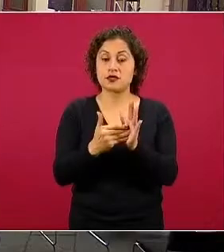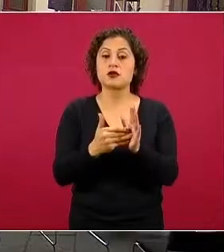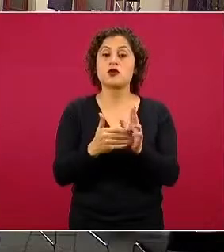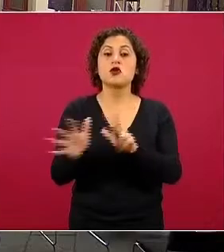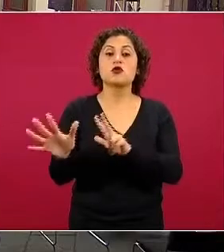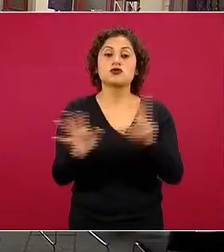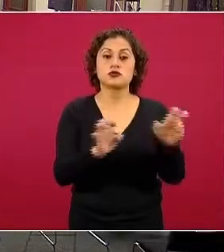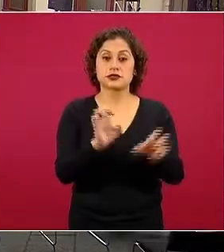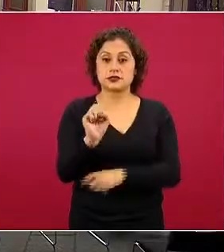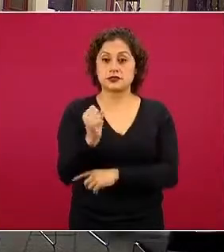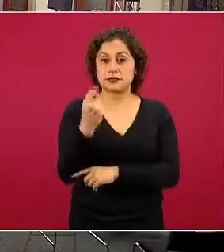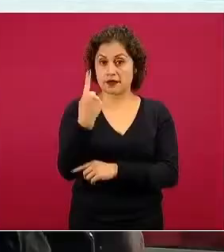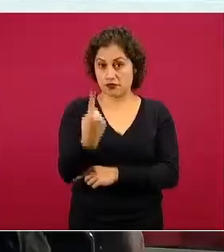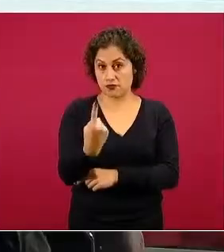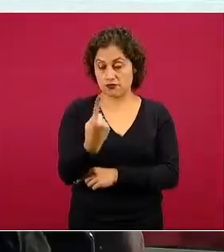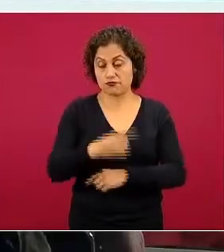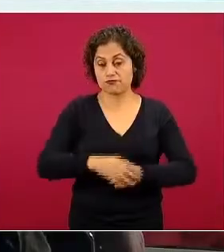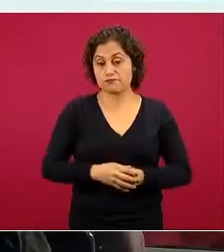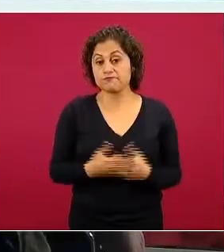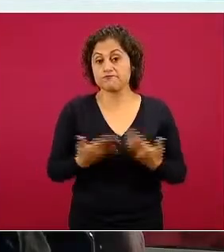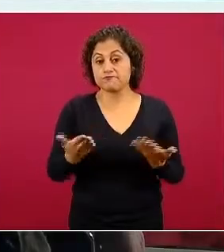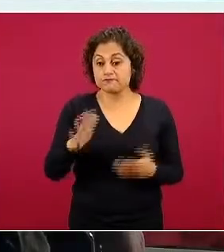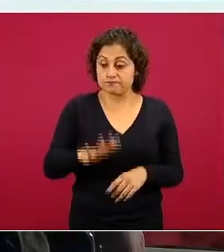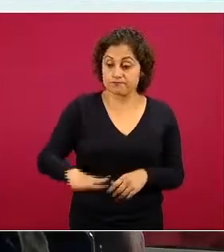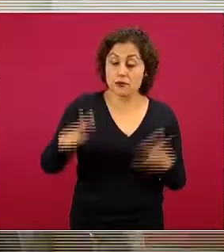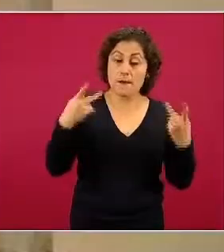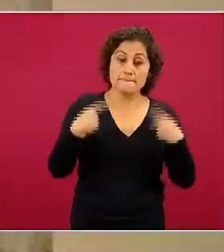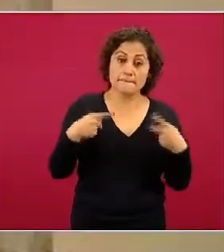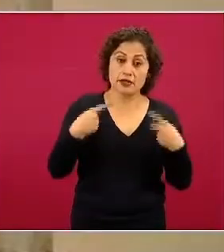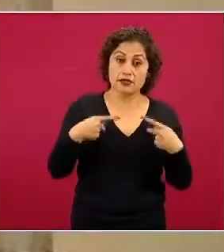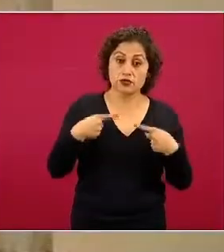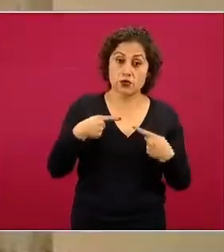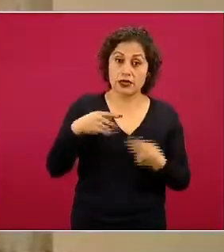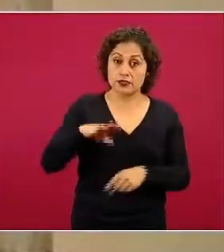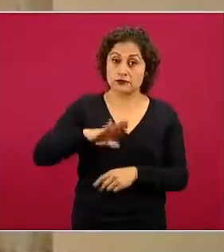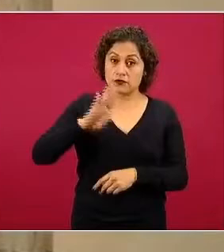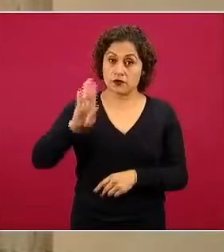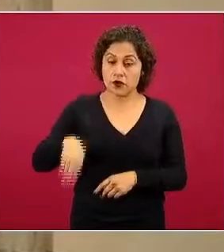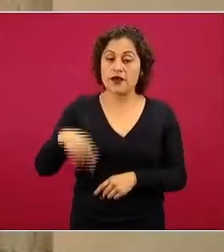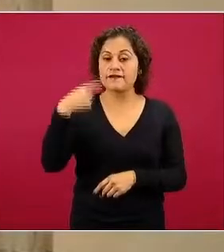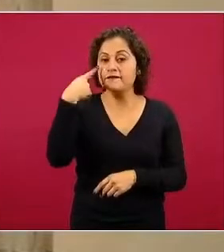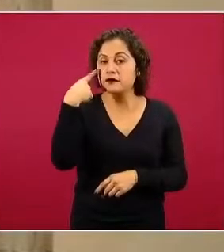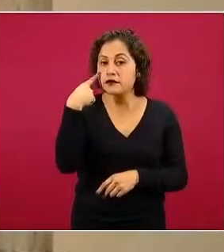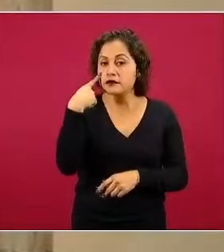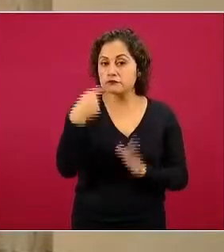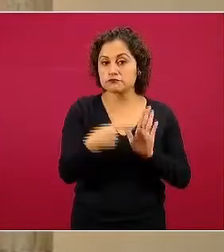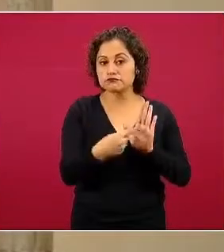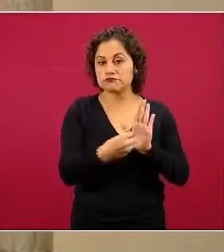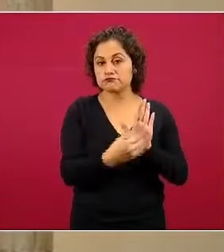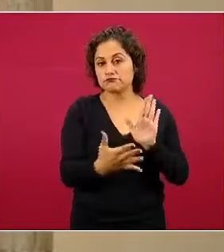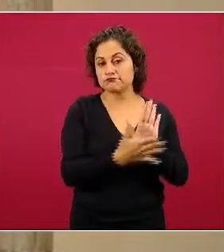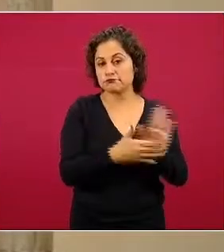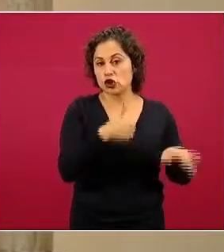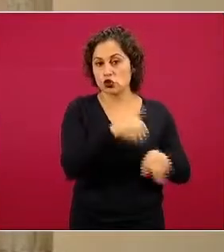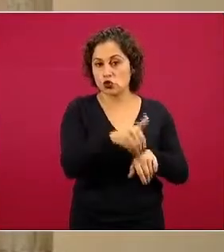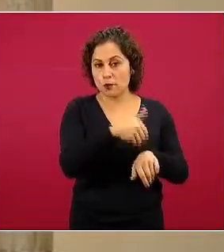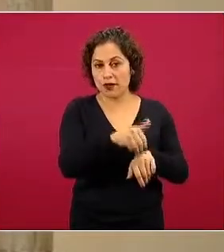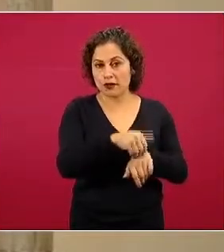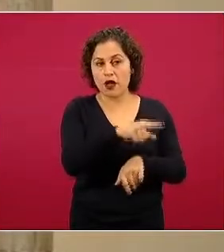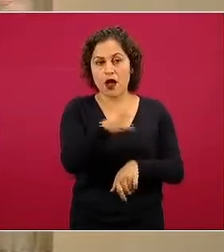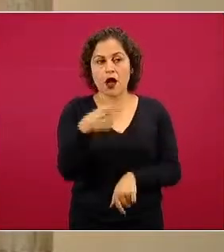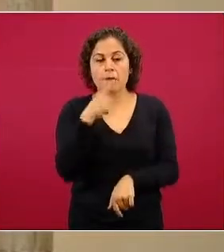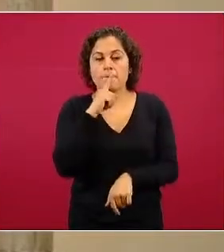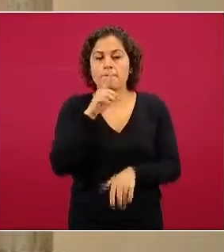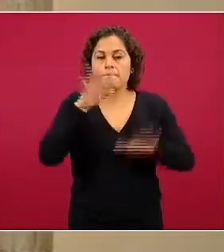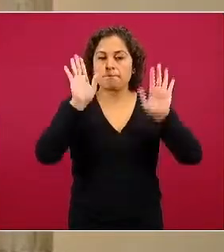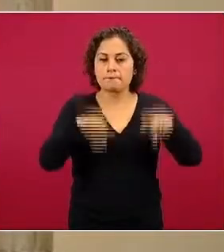98.861 personas. Todas estas personas, no es un dato estadístico aquí, son